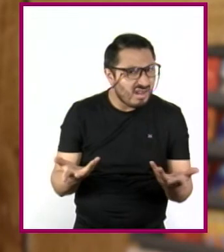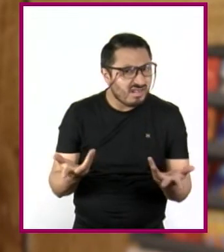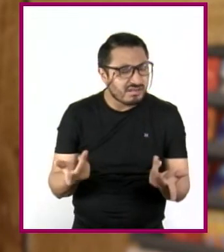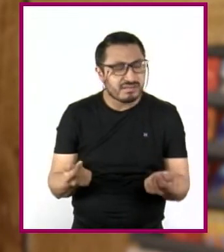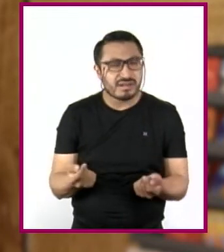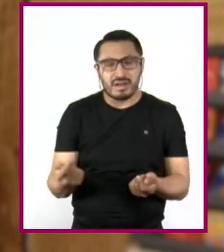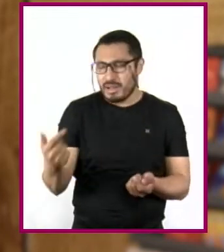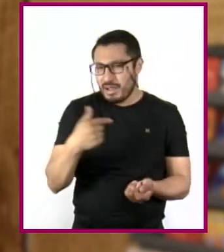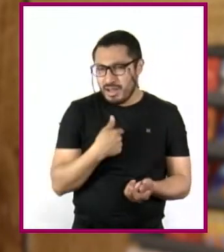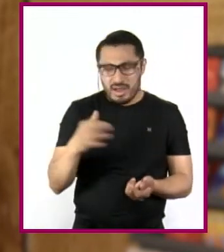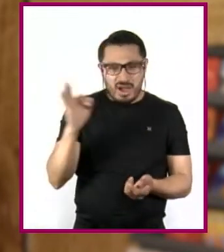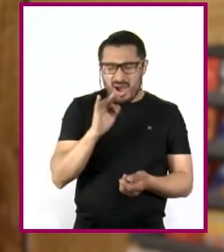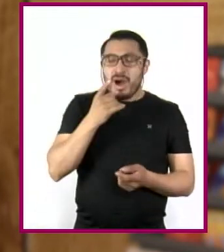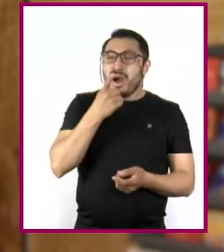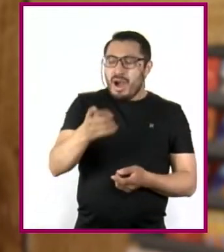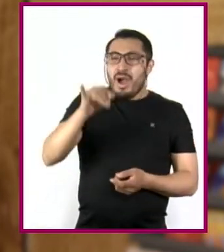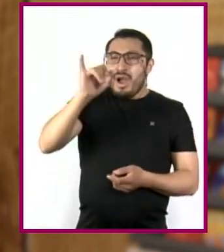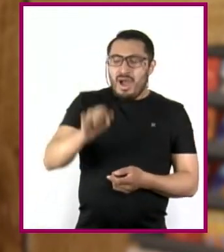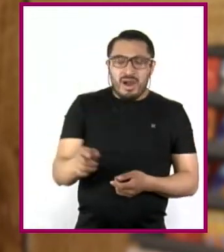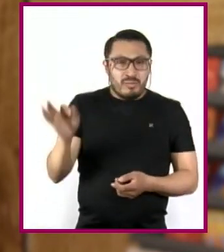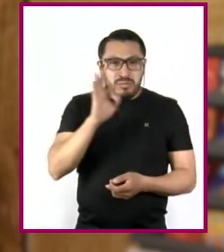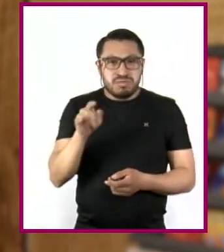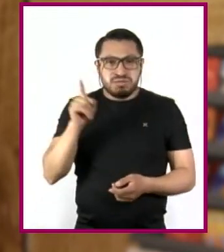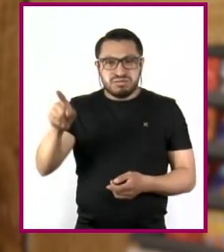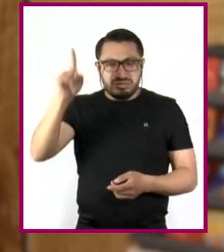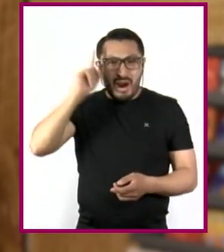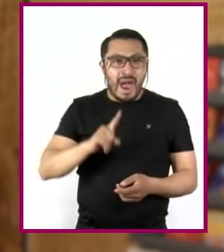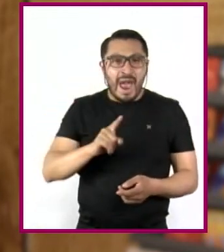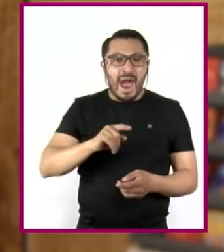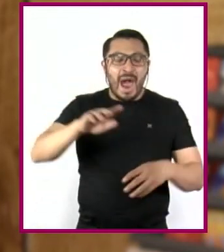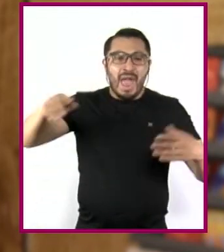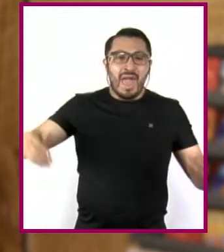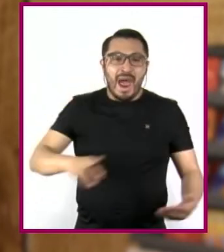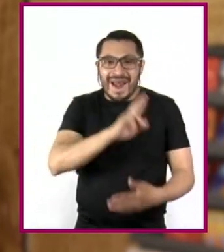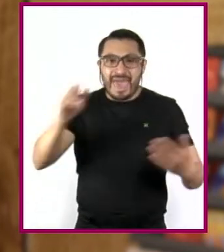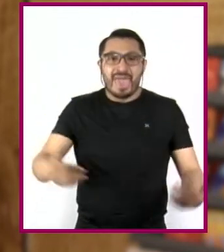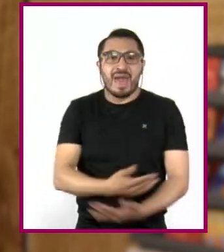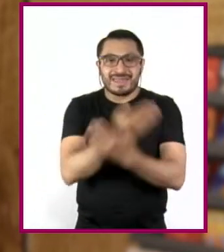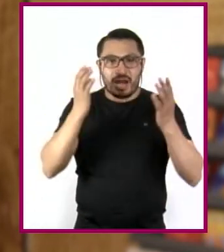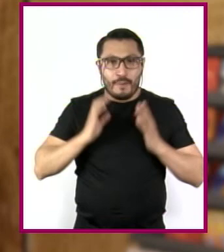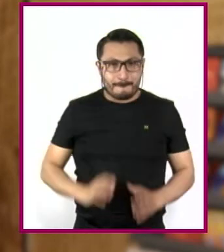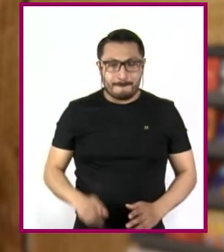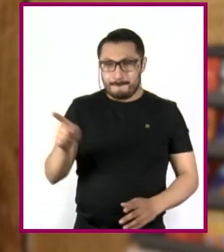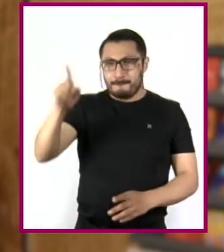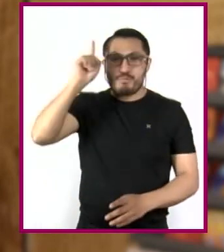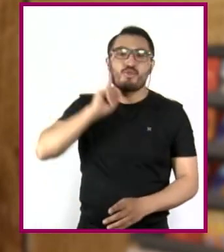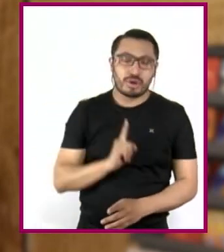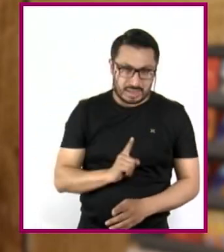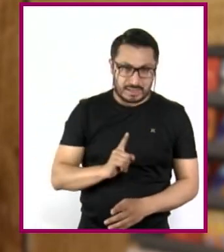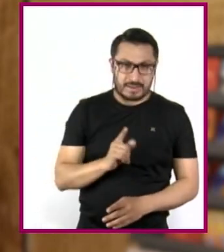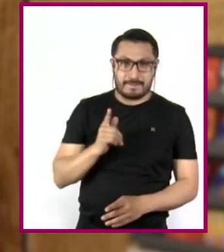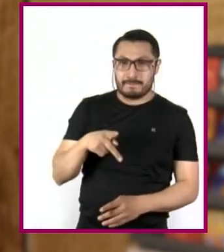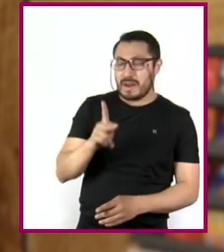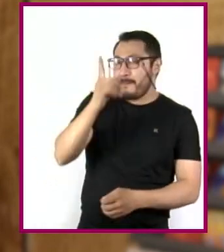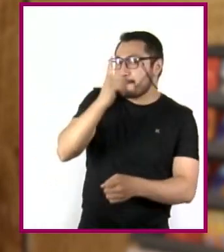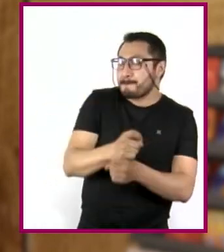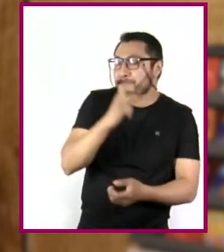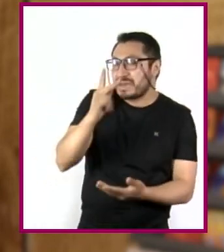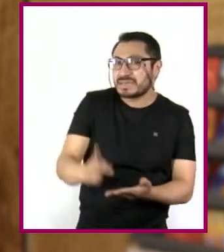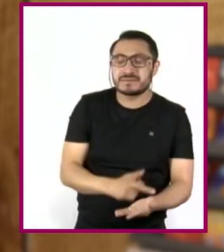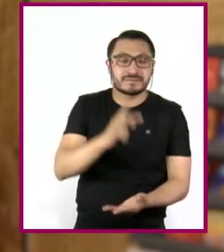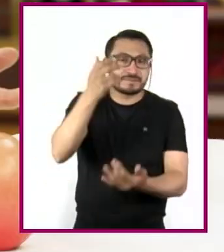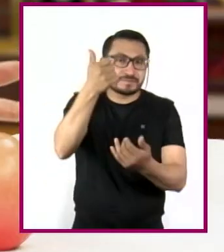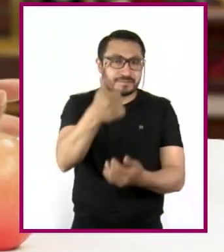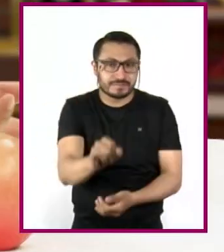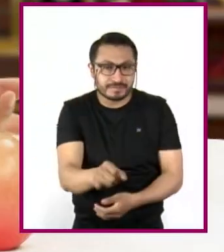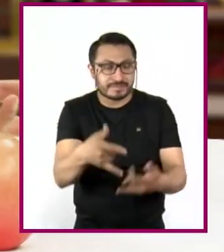Pues estoy tentado a decir que sí, que de alguna manera Fox renació en el cuerpo de Lily. ¿Y sabes? No sería la primera vez que escucho una historia